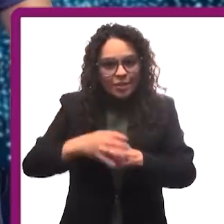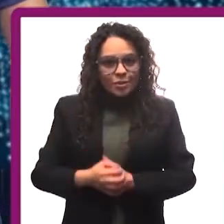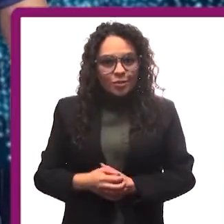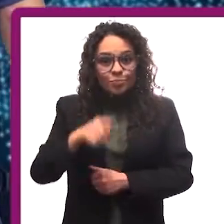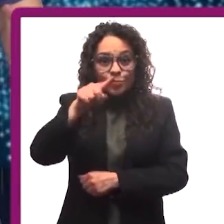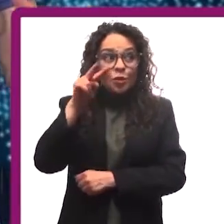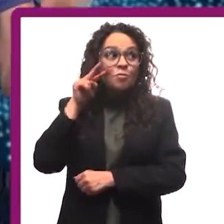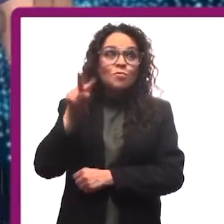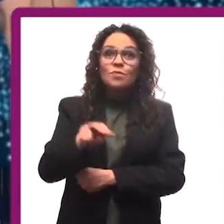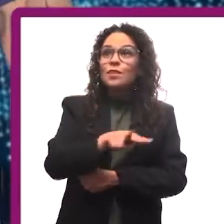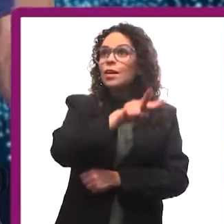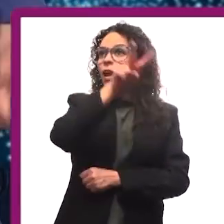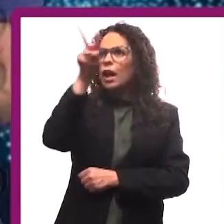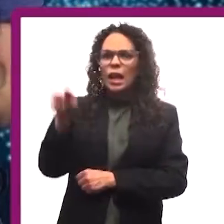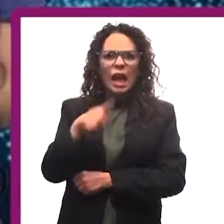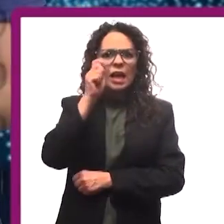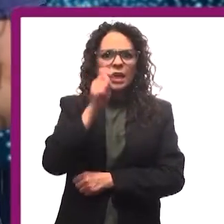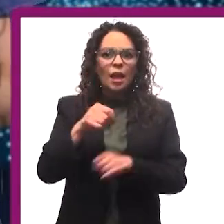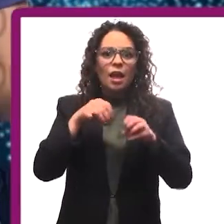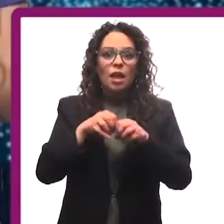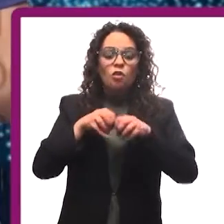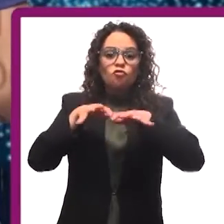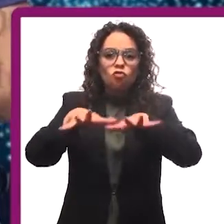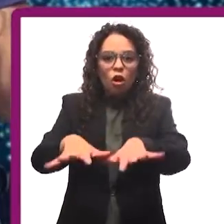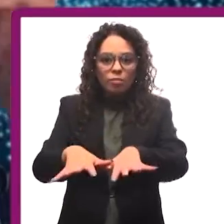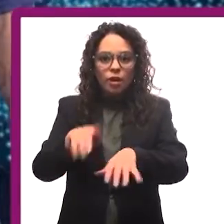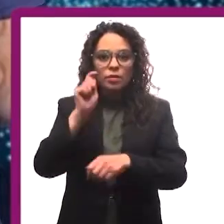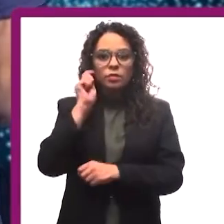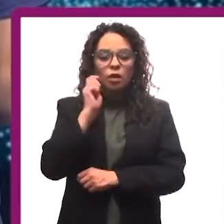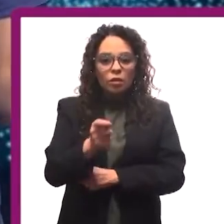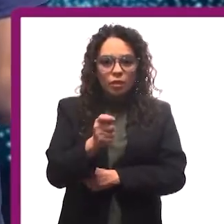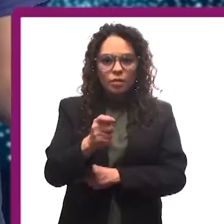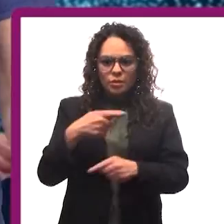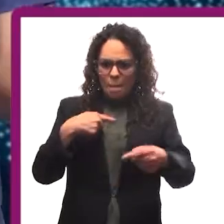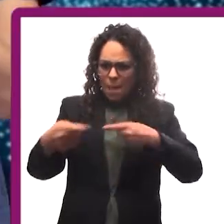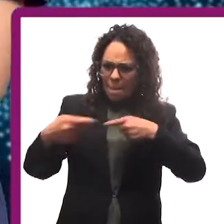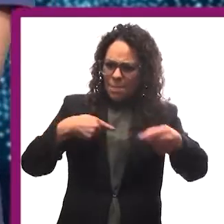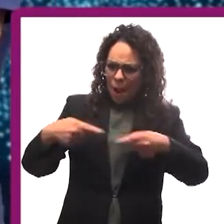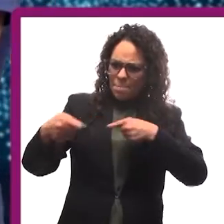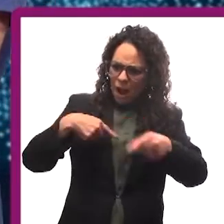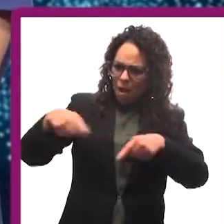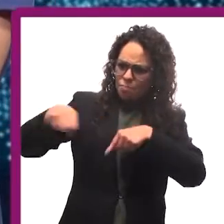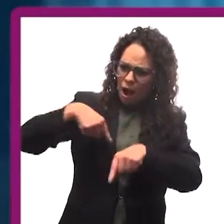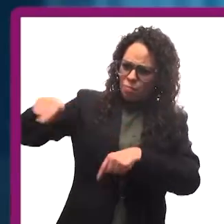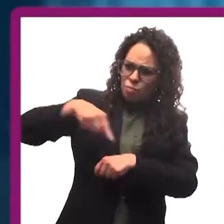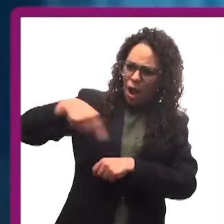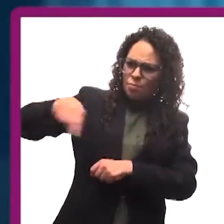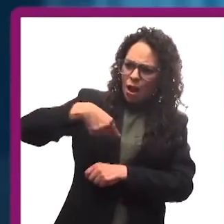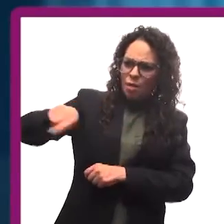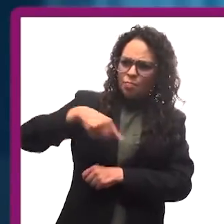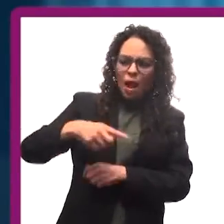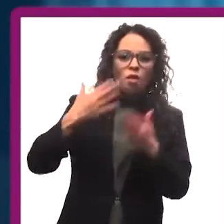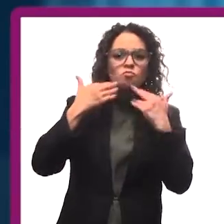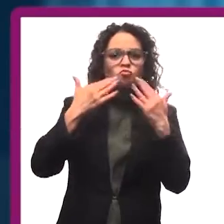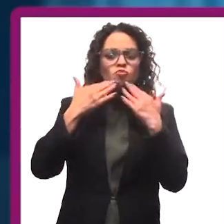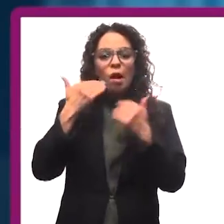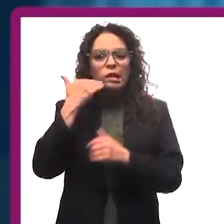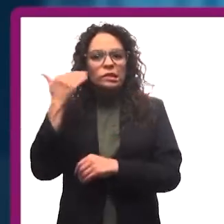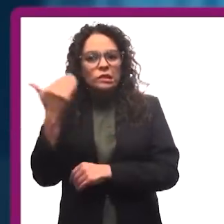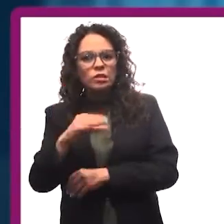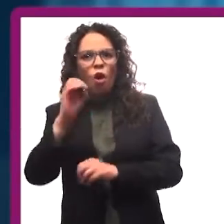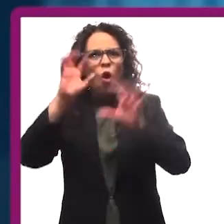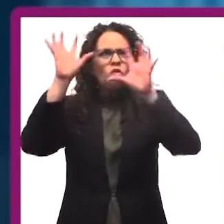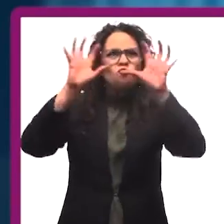Todo esto que ves es información que llega de un lado a otro sin distorsión. Cuando aprietas una tecla, por ejemplo, una A en tu